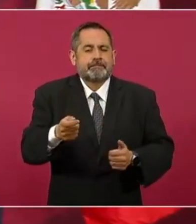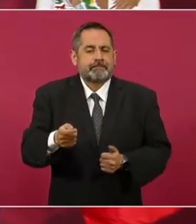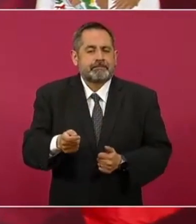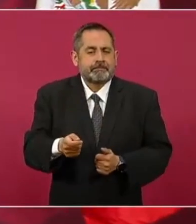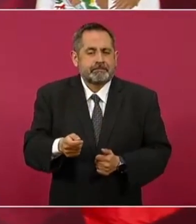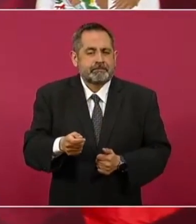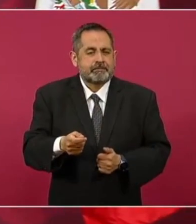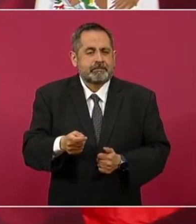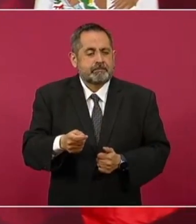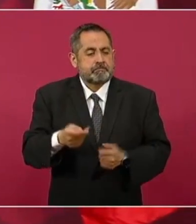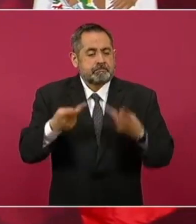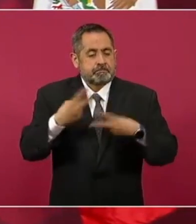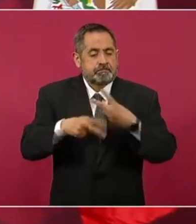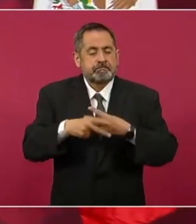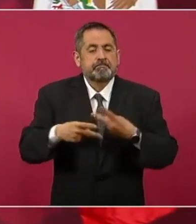Un hombre bueno que fue